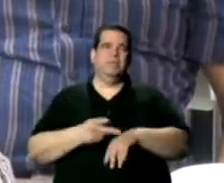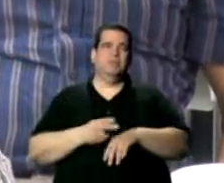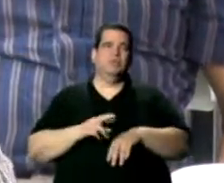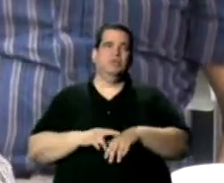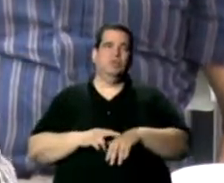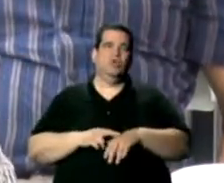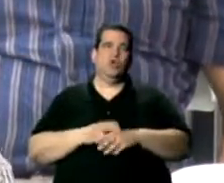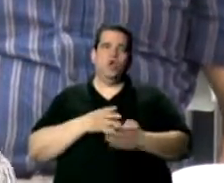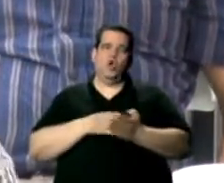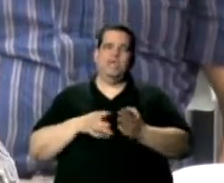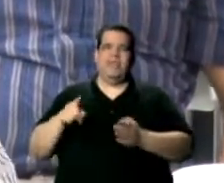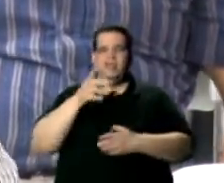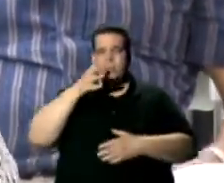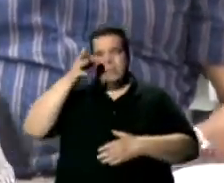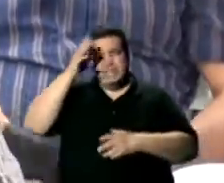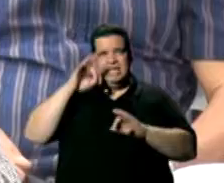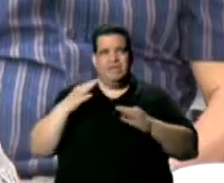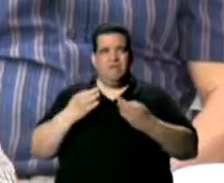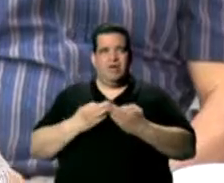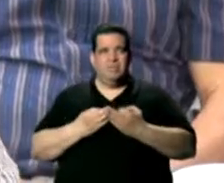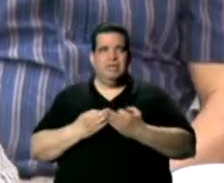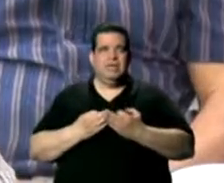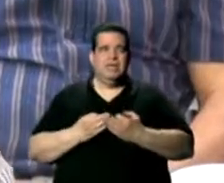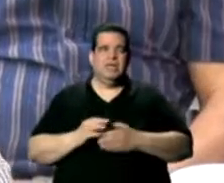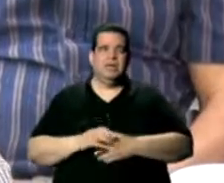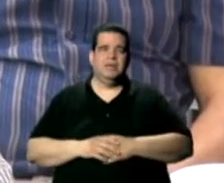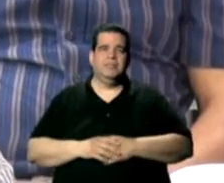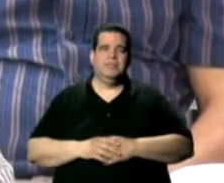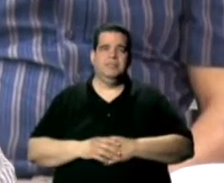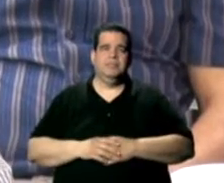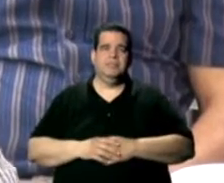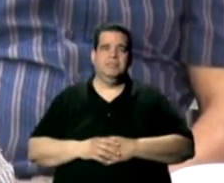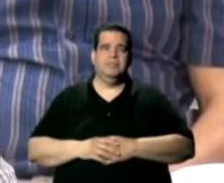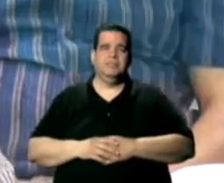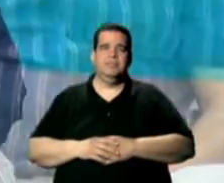padres de familia, se equivocaron. Mejor hundimos la isla.